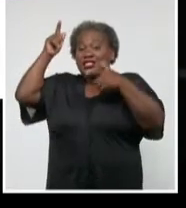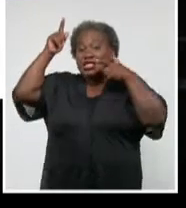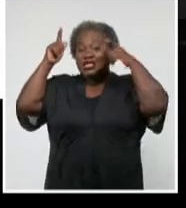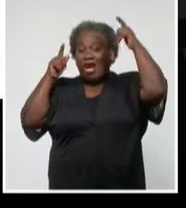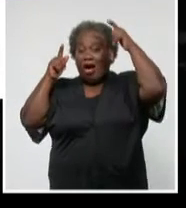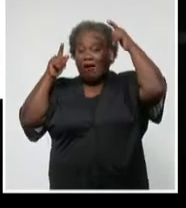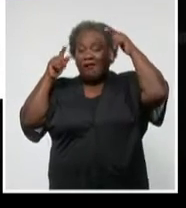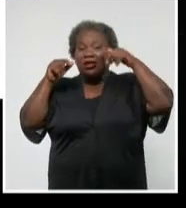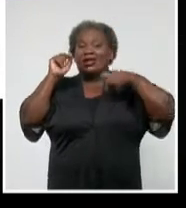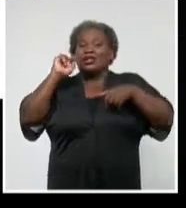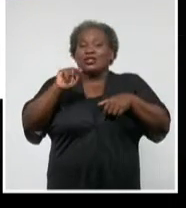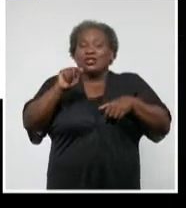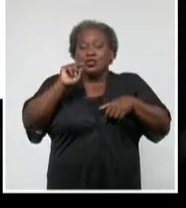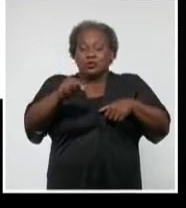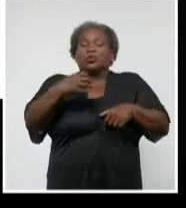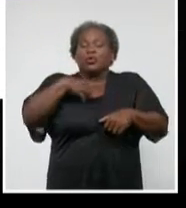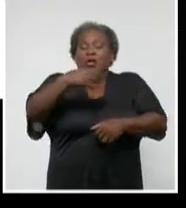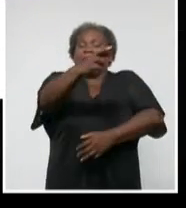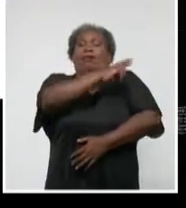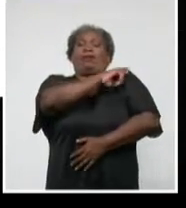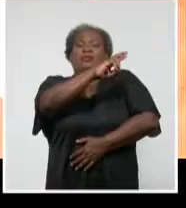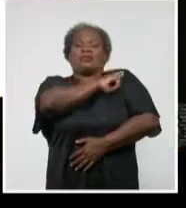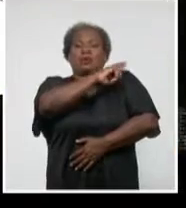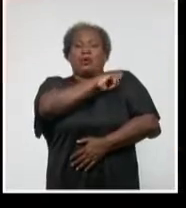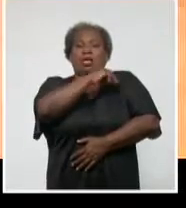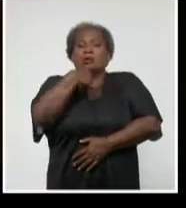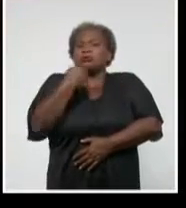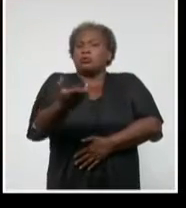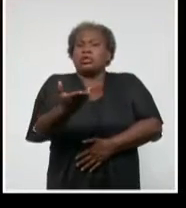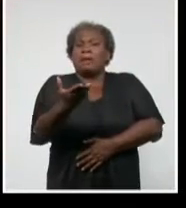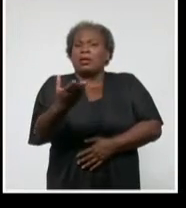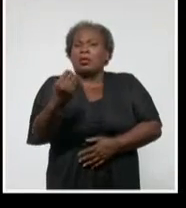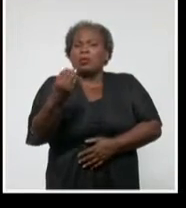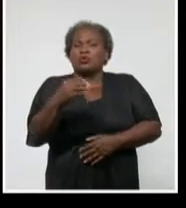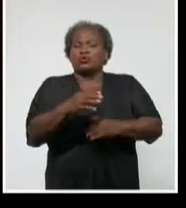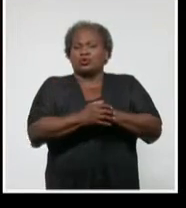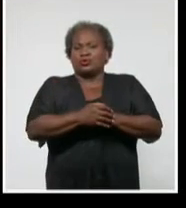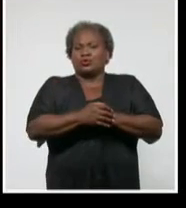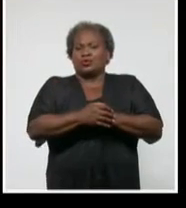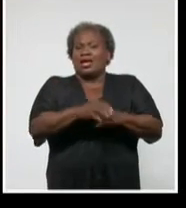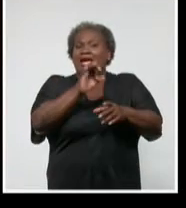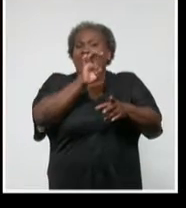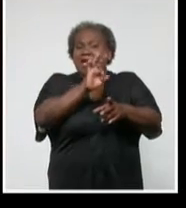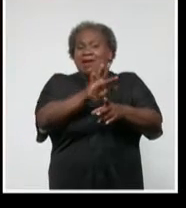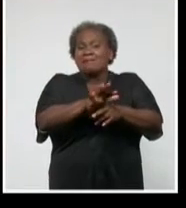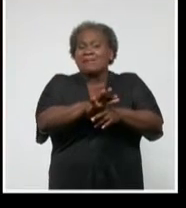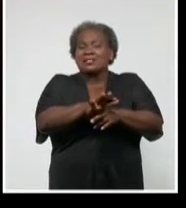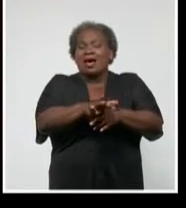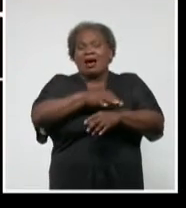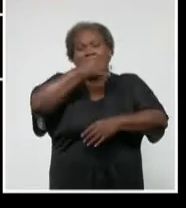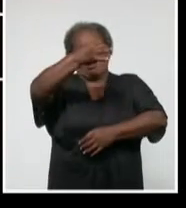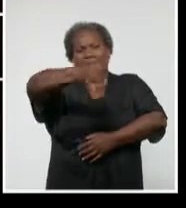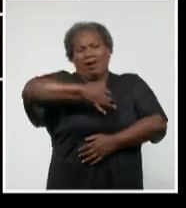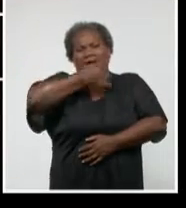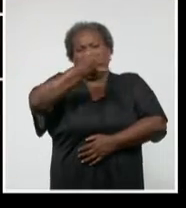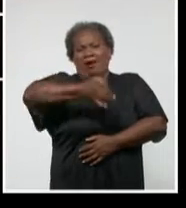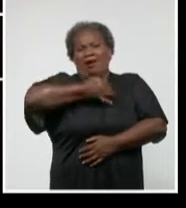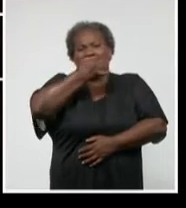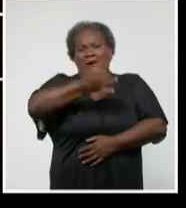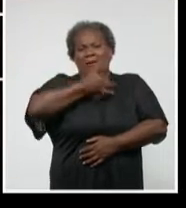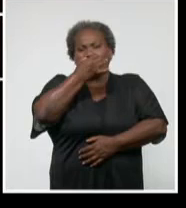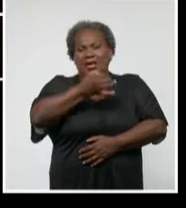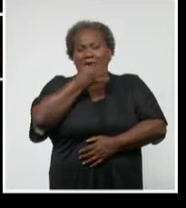el destino te ha dado esta responsabilidad y yo no te pido mucho. Hay que comenzar destacando precisamente el